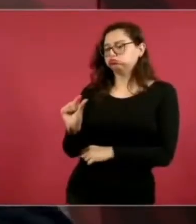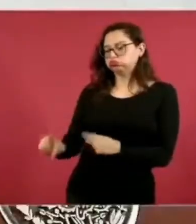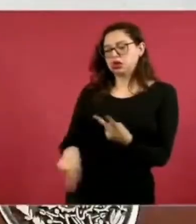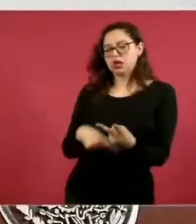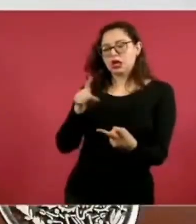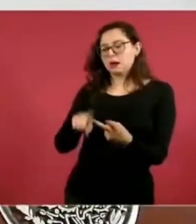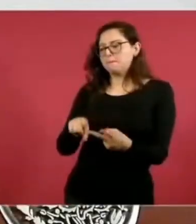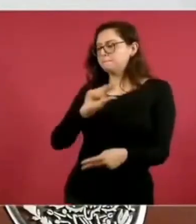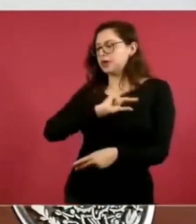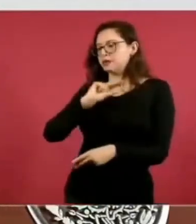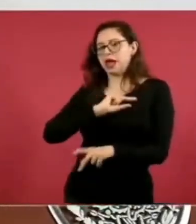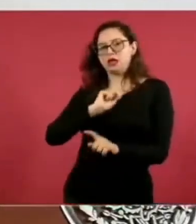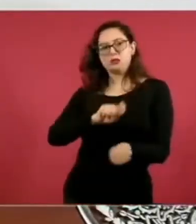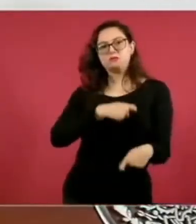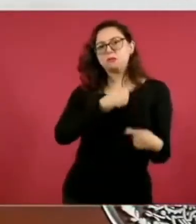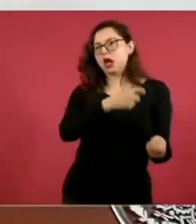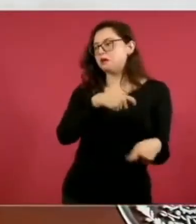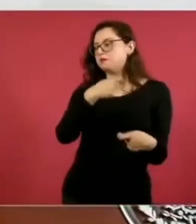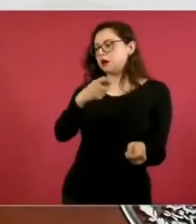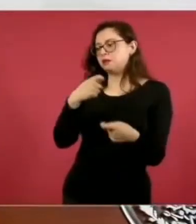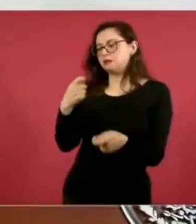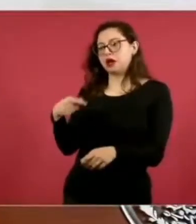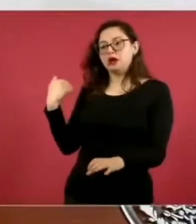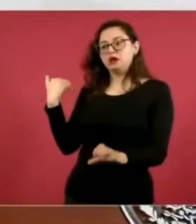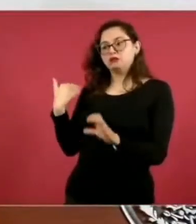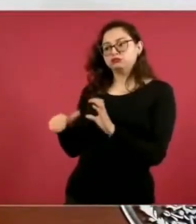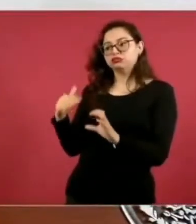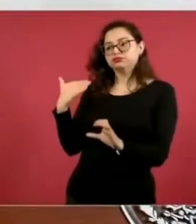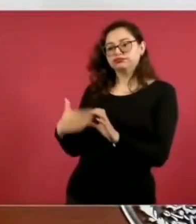Y todos, desde